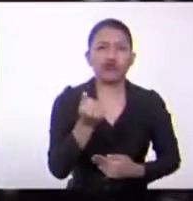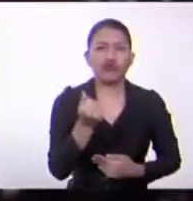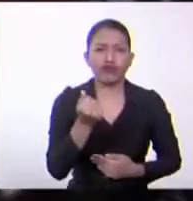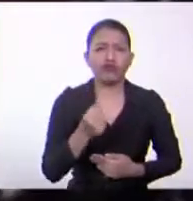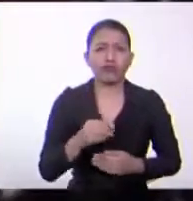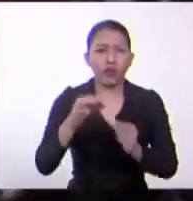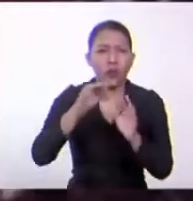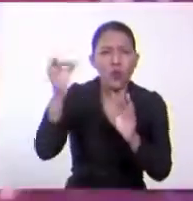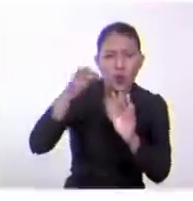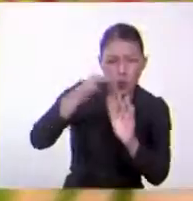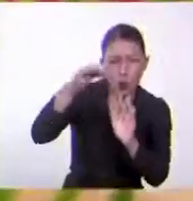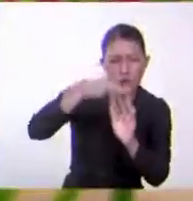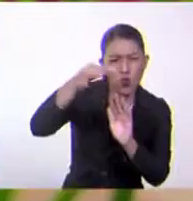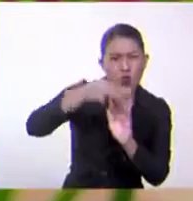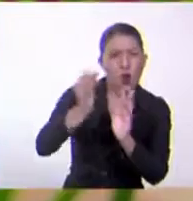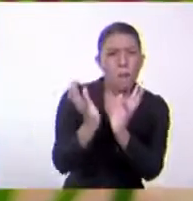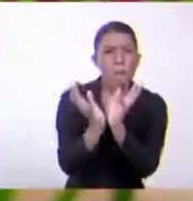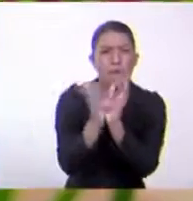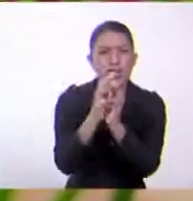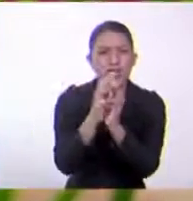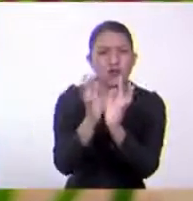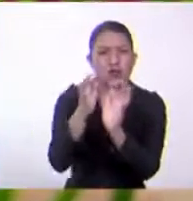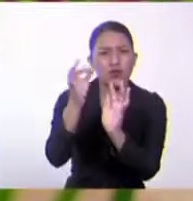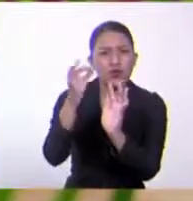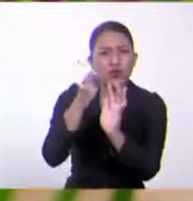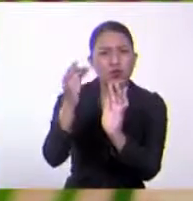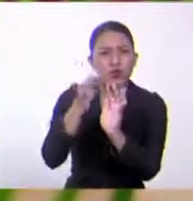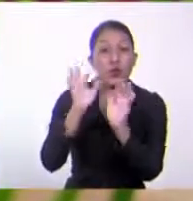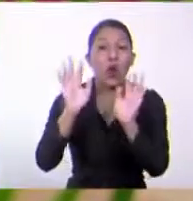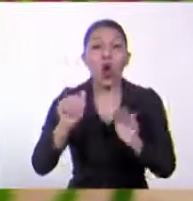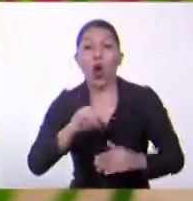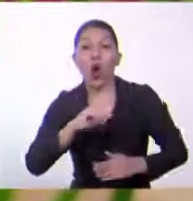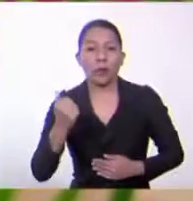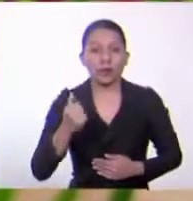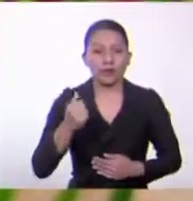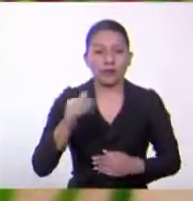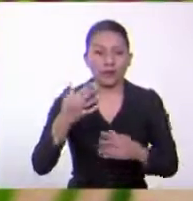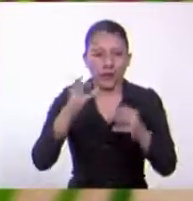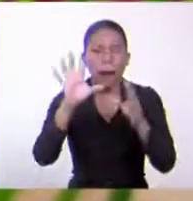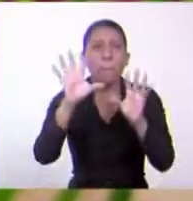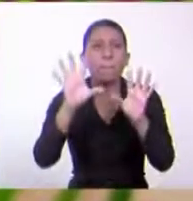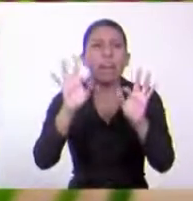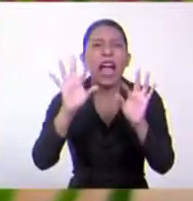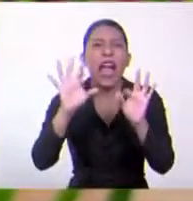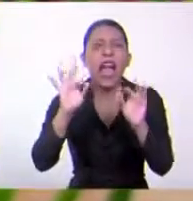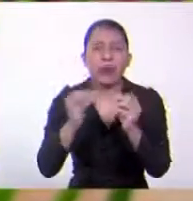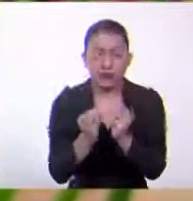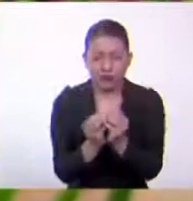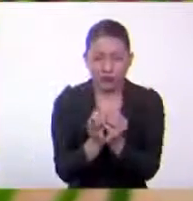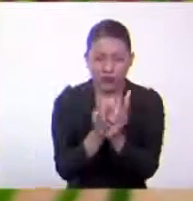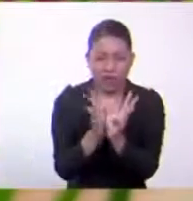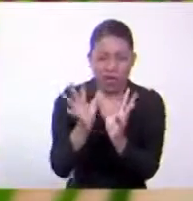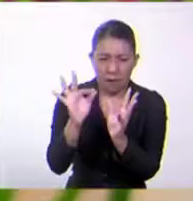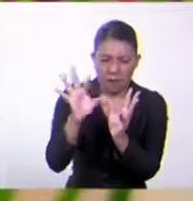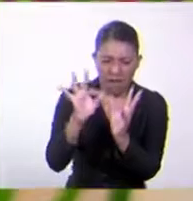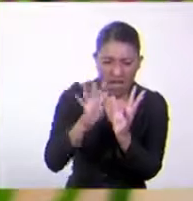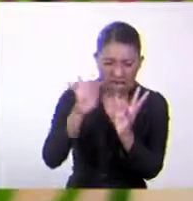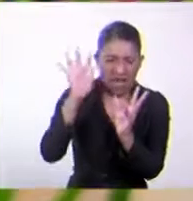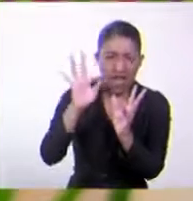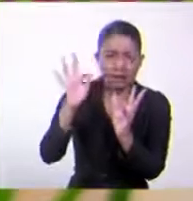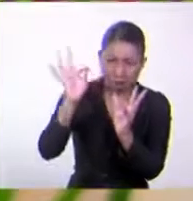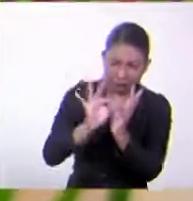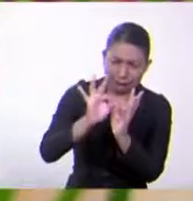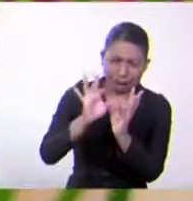pinzas. Pero hay más. El segundo método son los pelos pegajosos o papel matamosca.